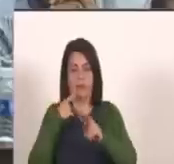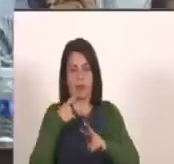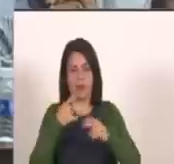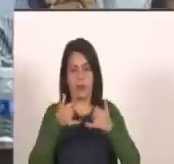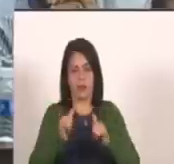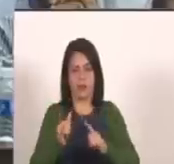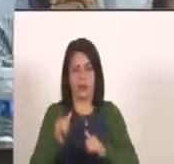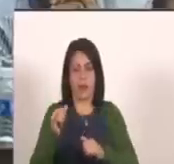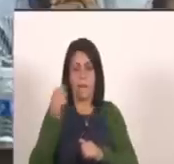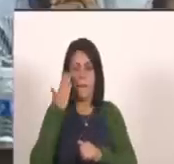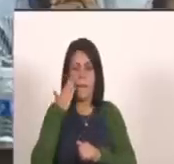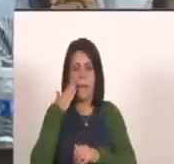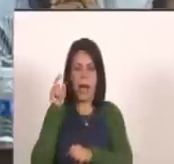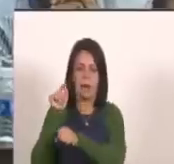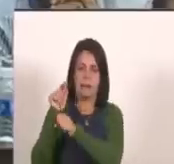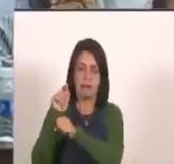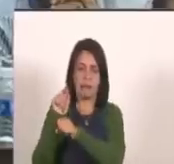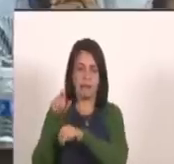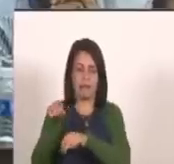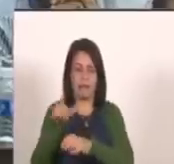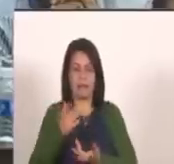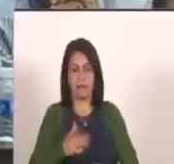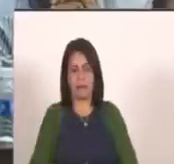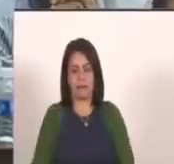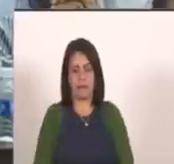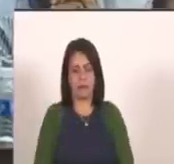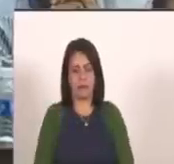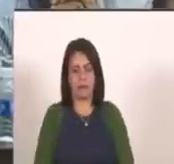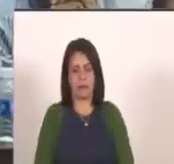me decía, se meten con mi mamá.